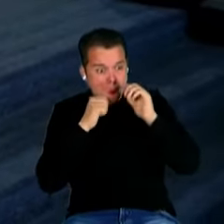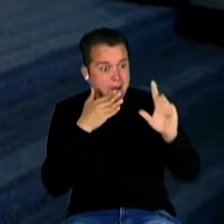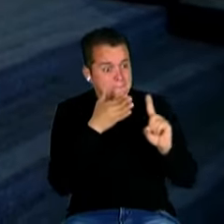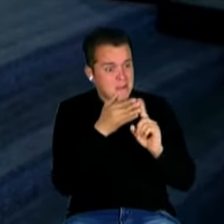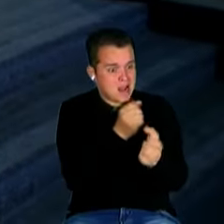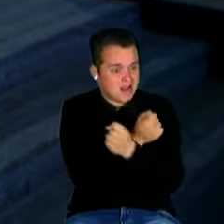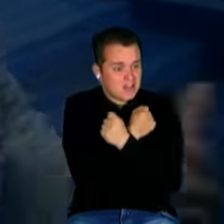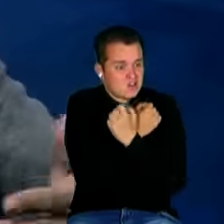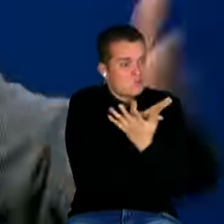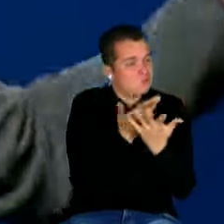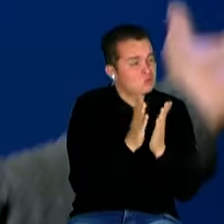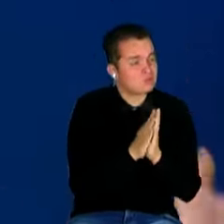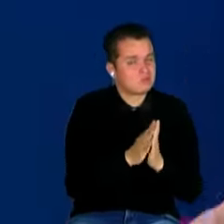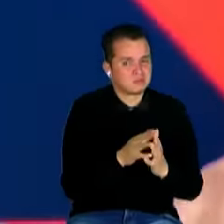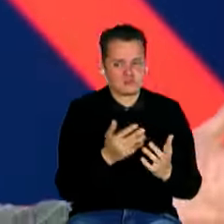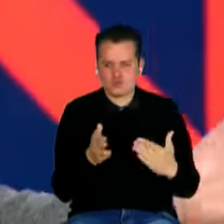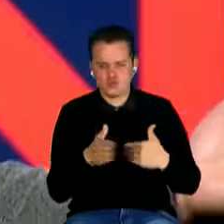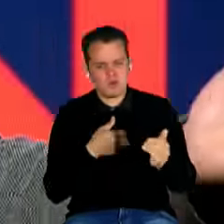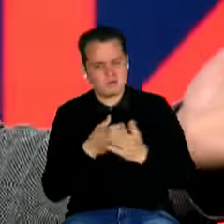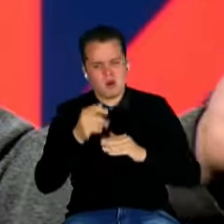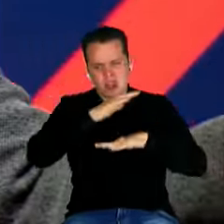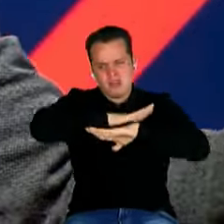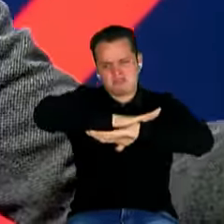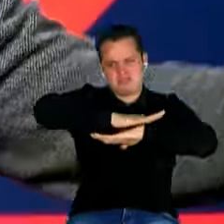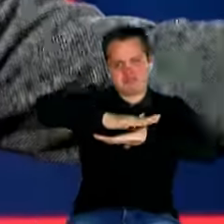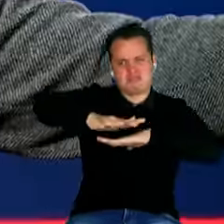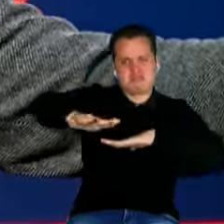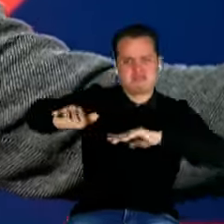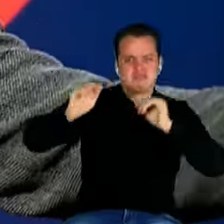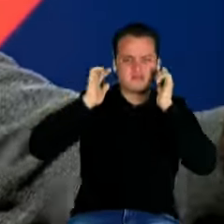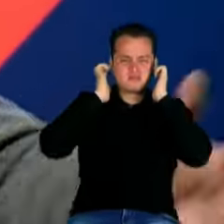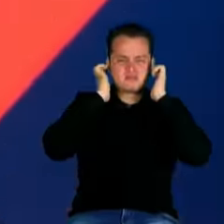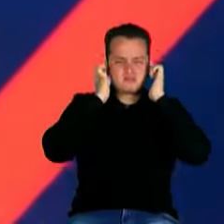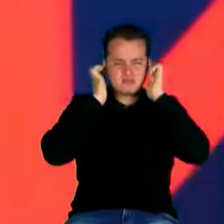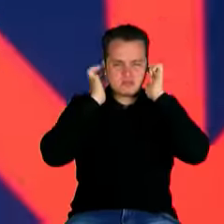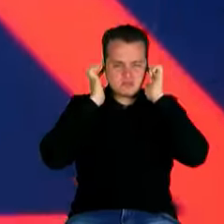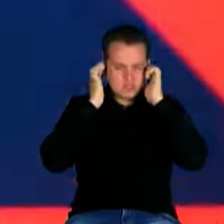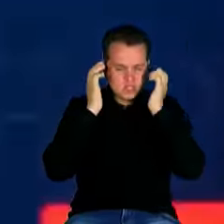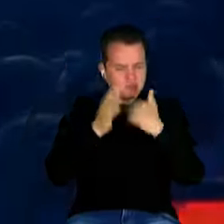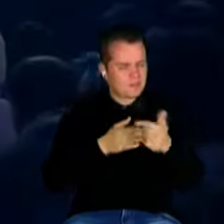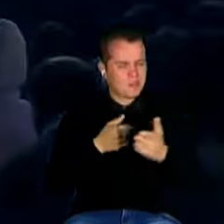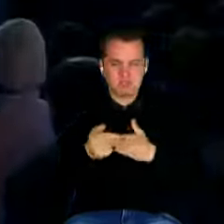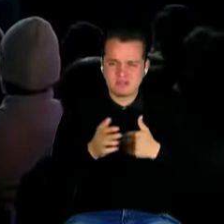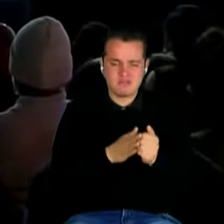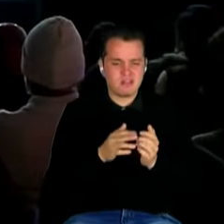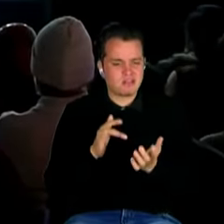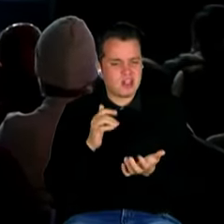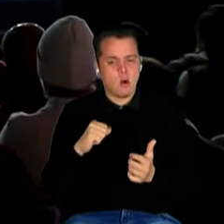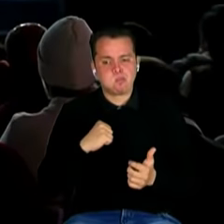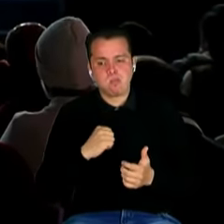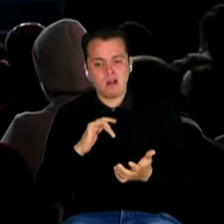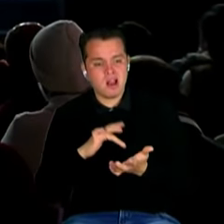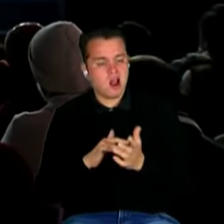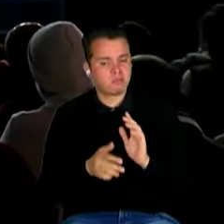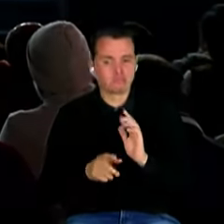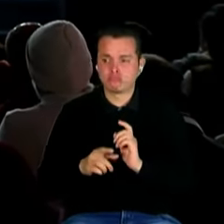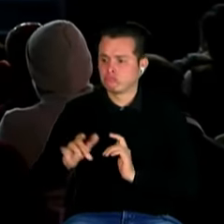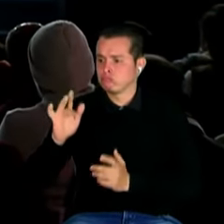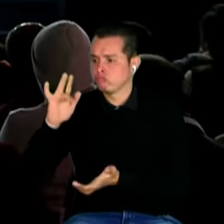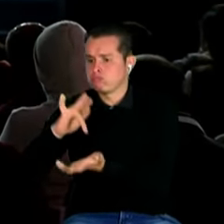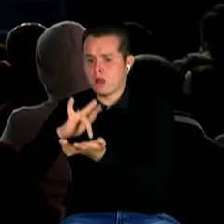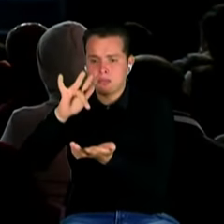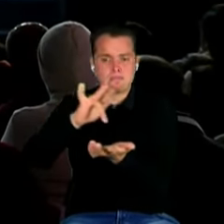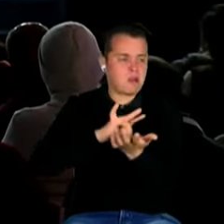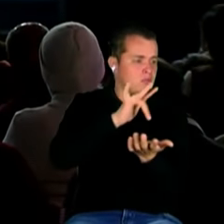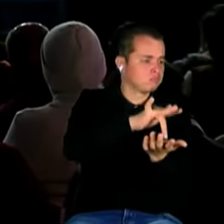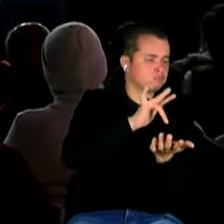No me importa el valle sin Dios, no me importa dónde tenga que ir. Lo único que